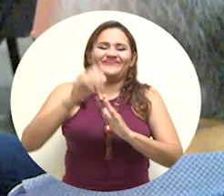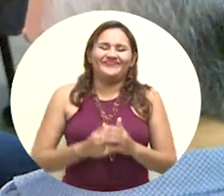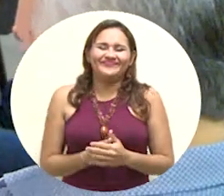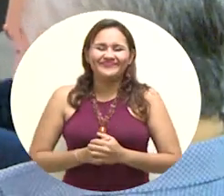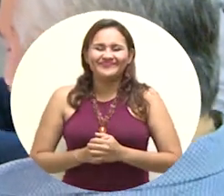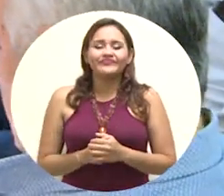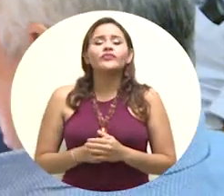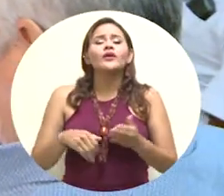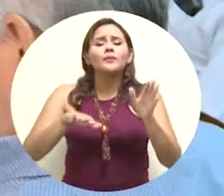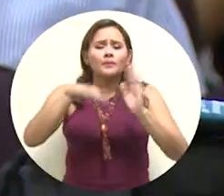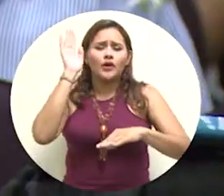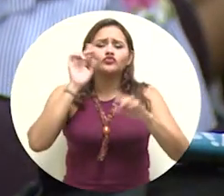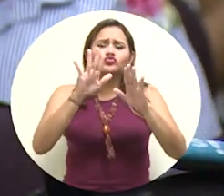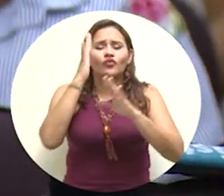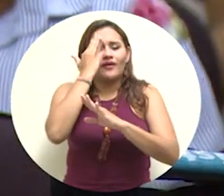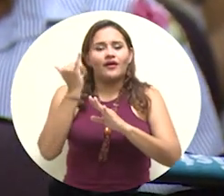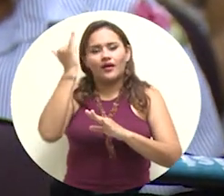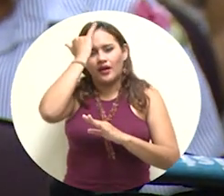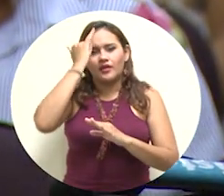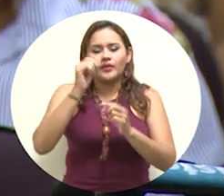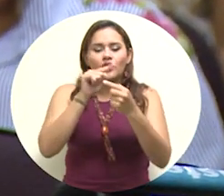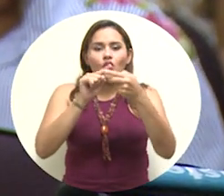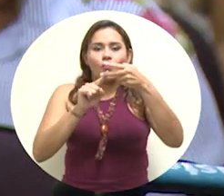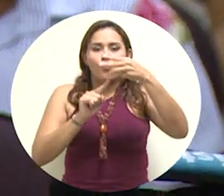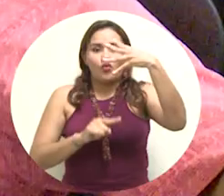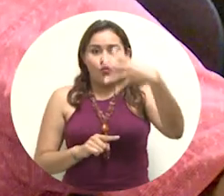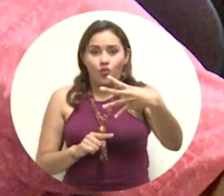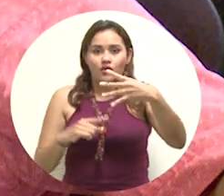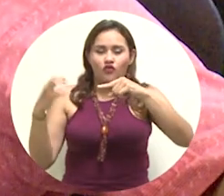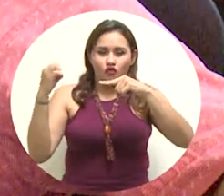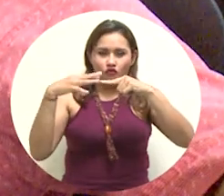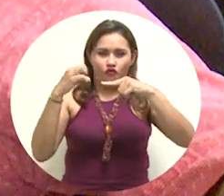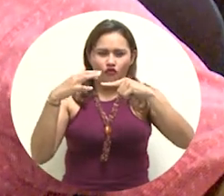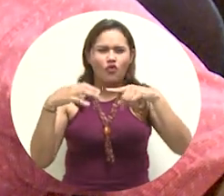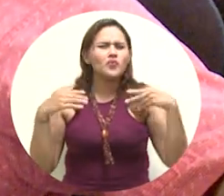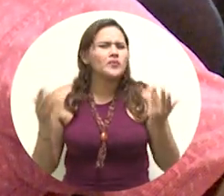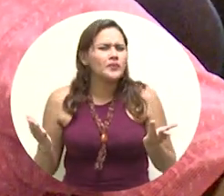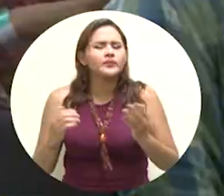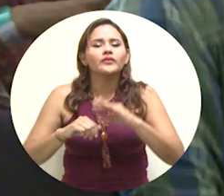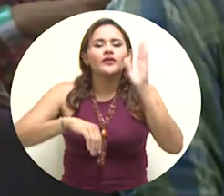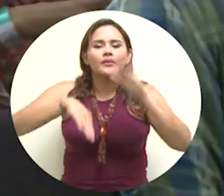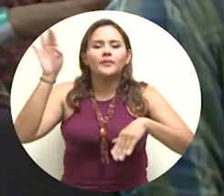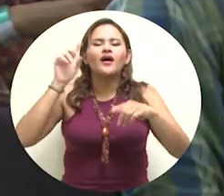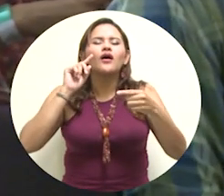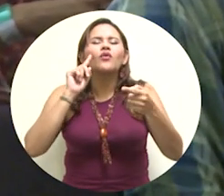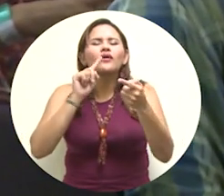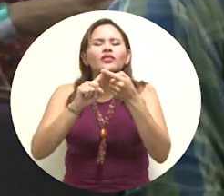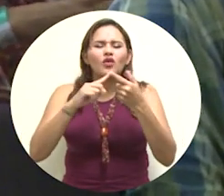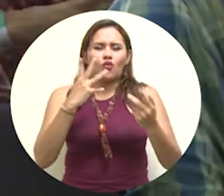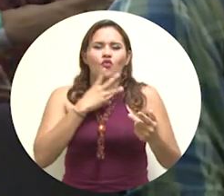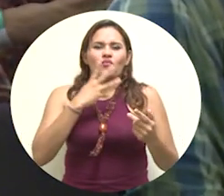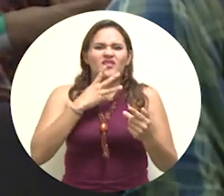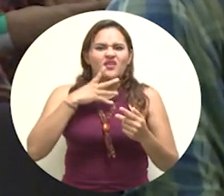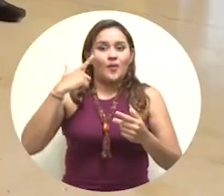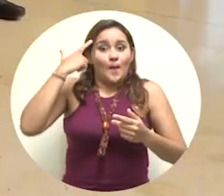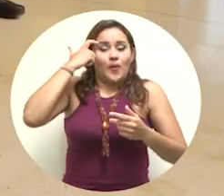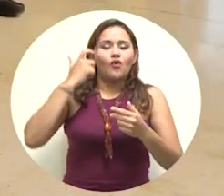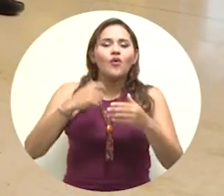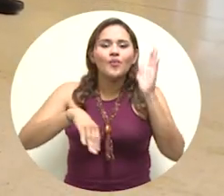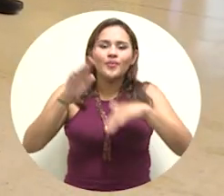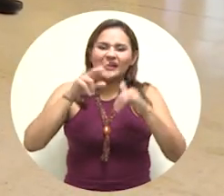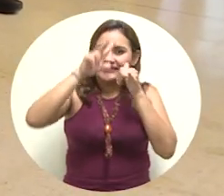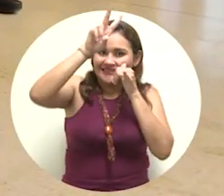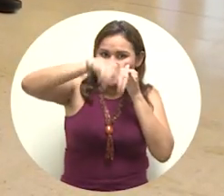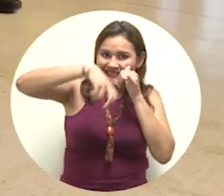las jornadas académicas se realizaron 4 foros, entre ellos el denominado Competencia y Retos de la Formación del